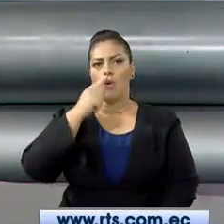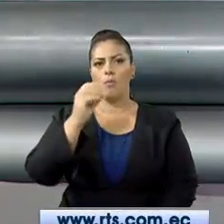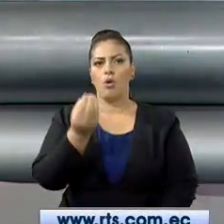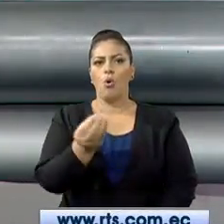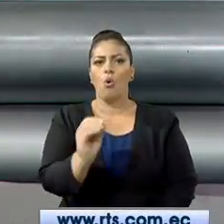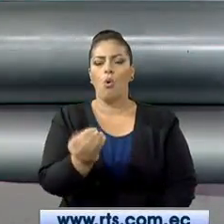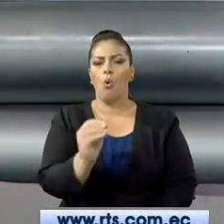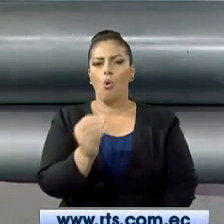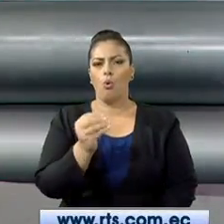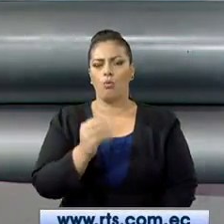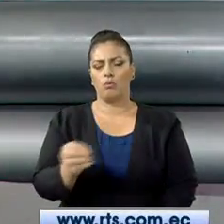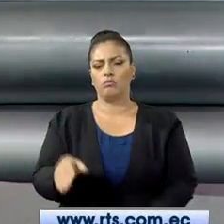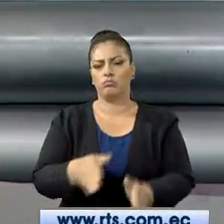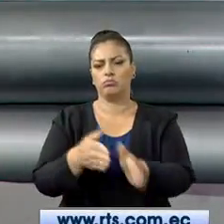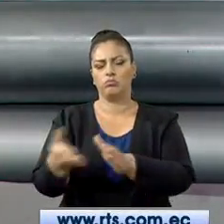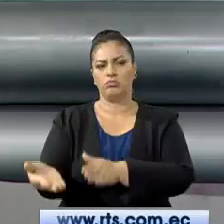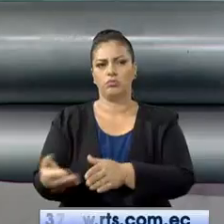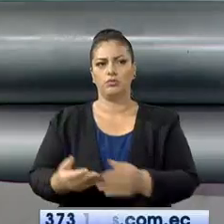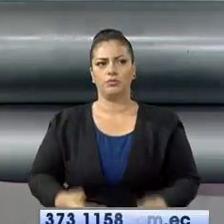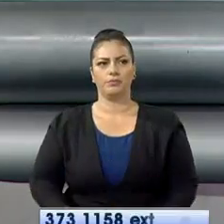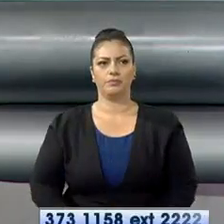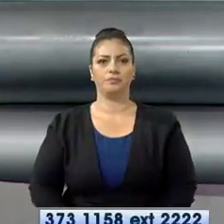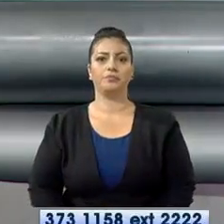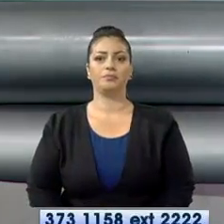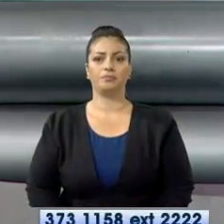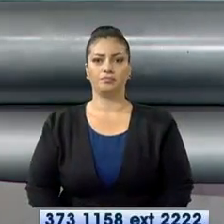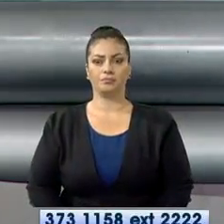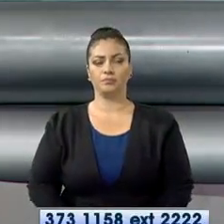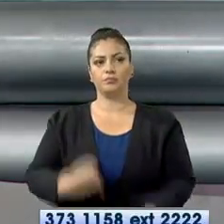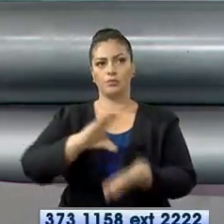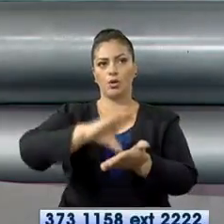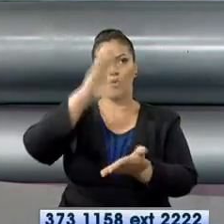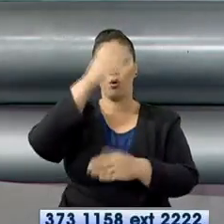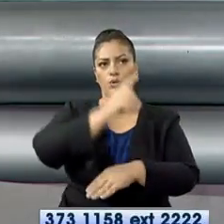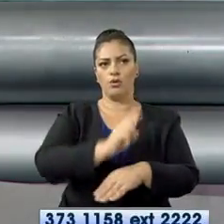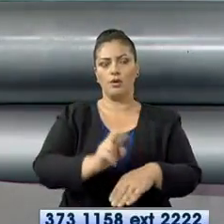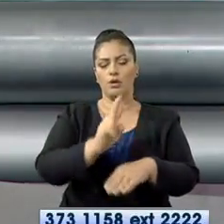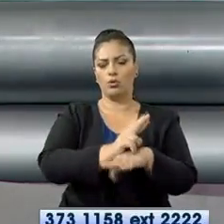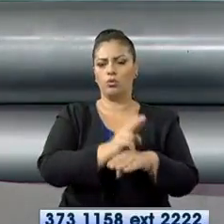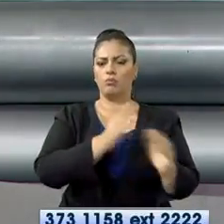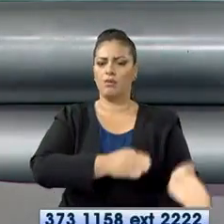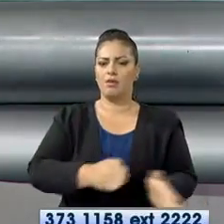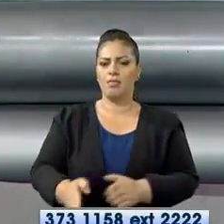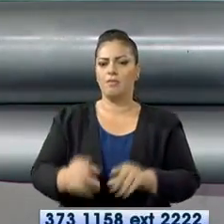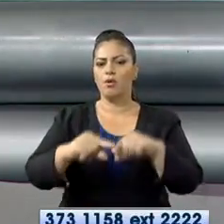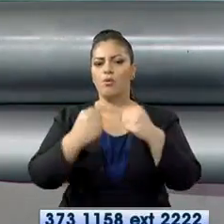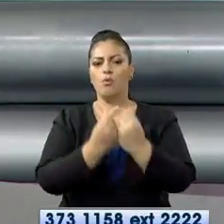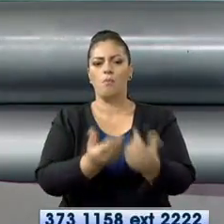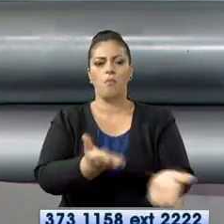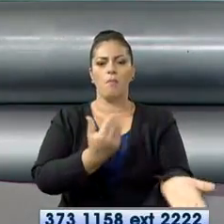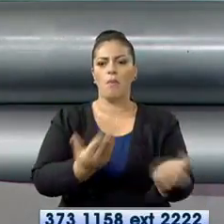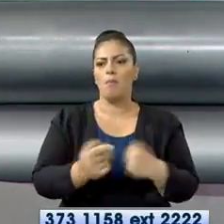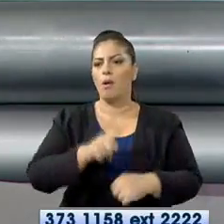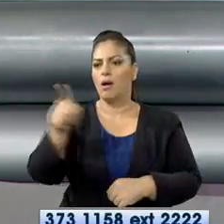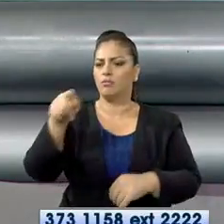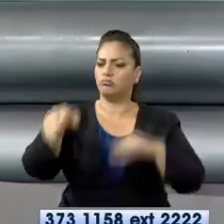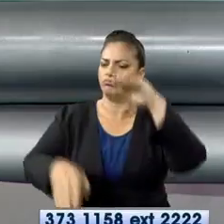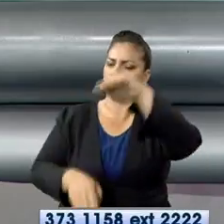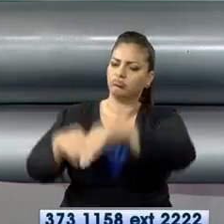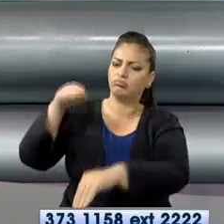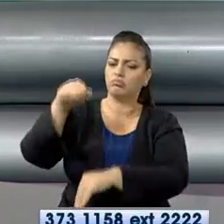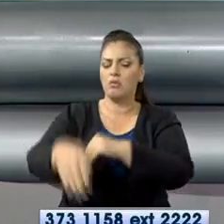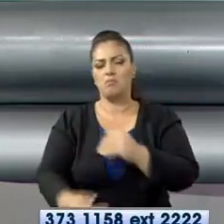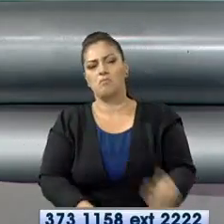del Cantón Durán, en una aparente actividad organizada por el colegio en el que este adolescente estudiaba. Los padres del